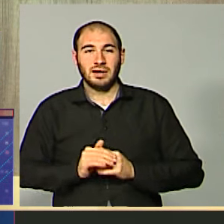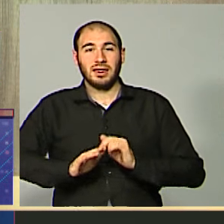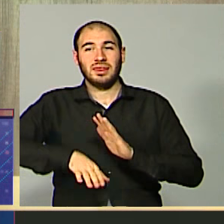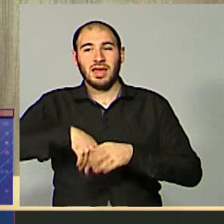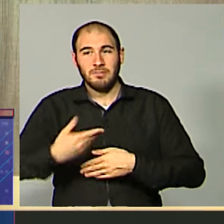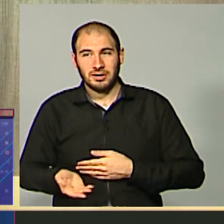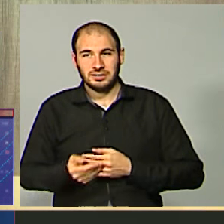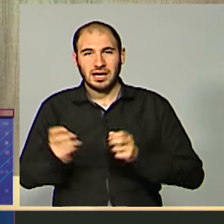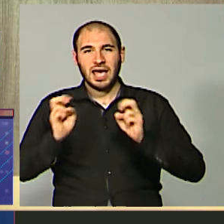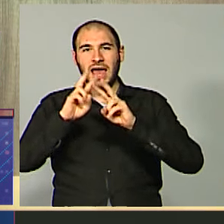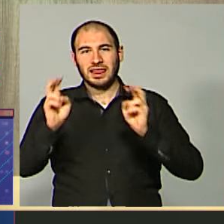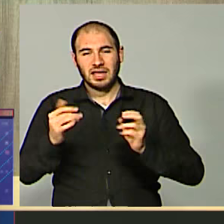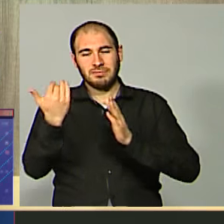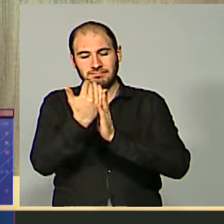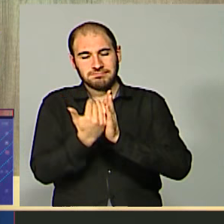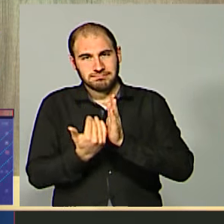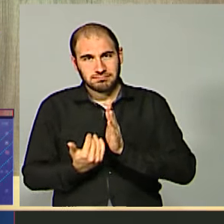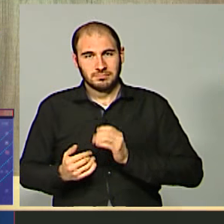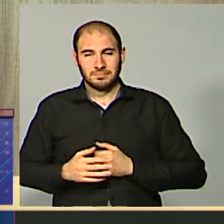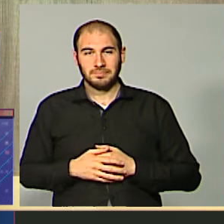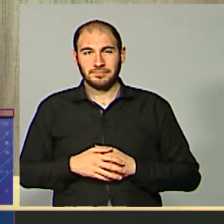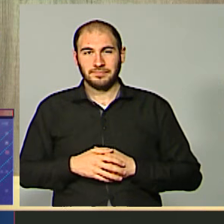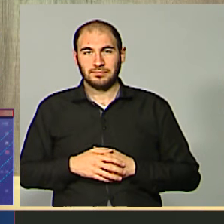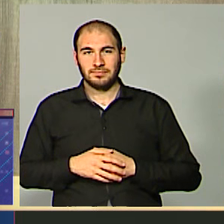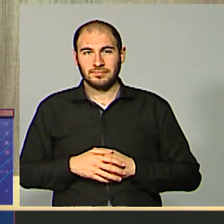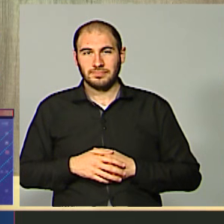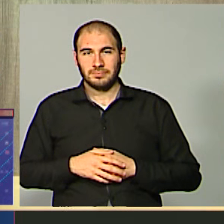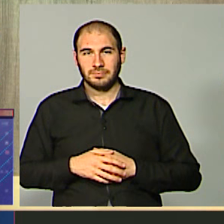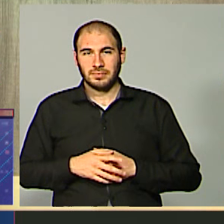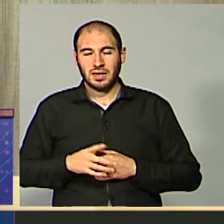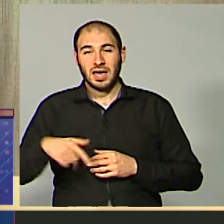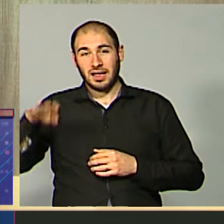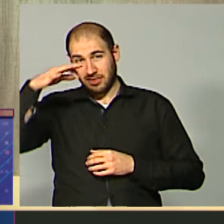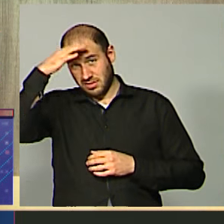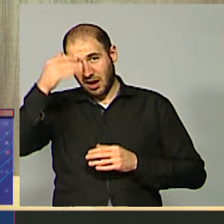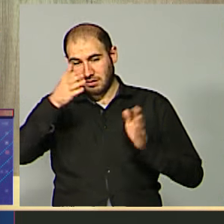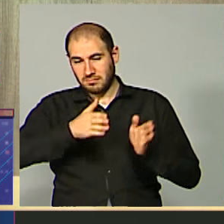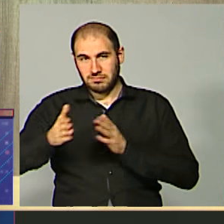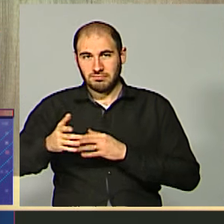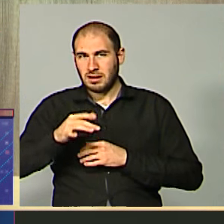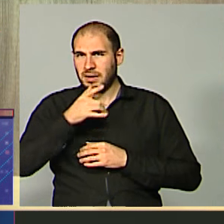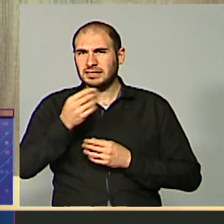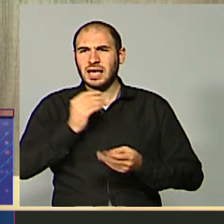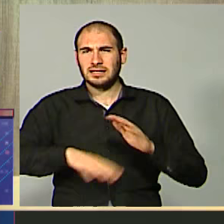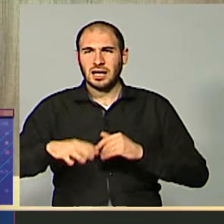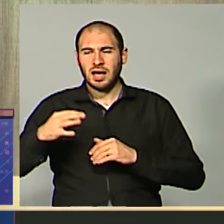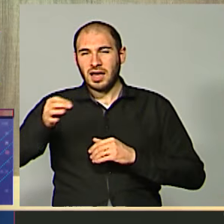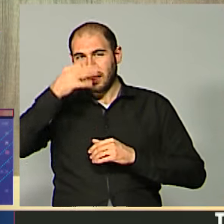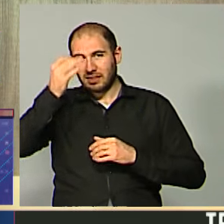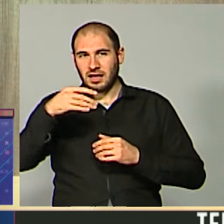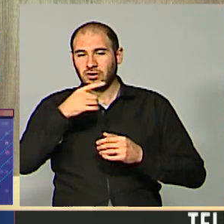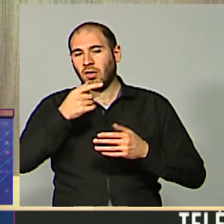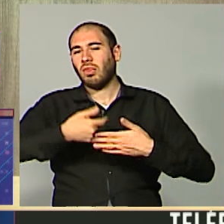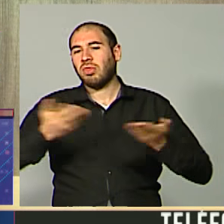bueno, las temáticas que fueron atravesando la obra, creo que lo que hace es que la obra no sea